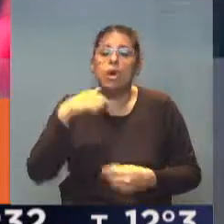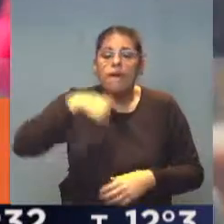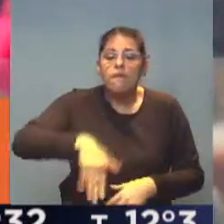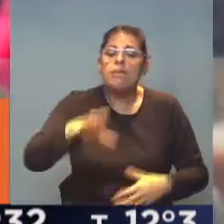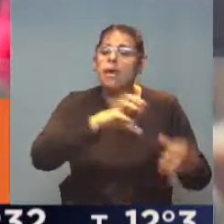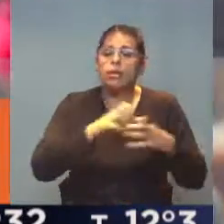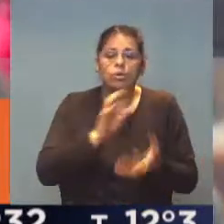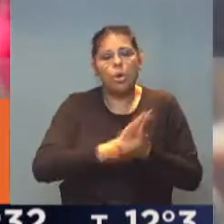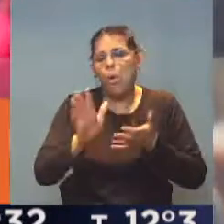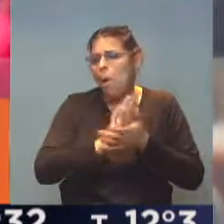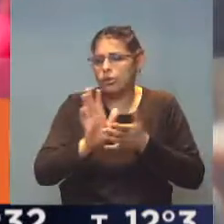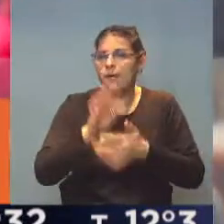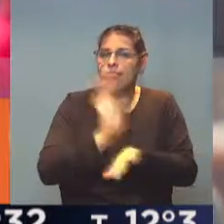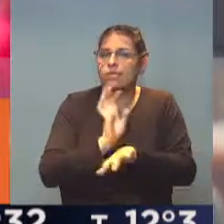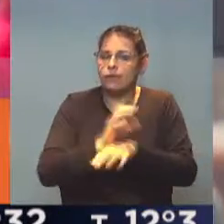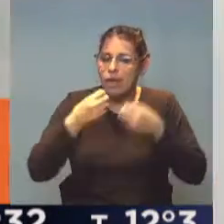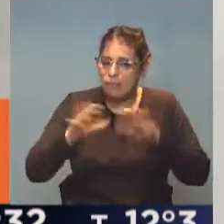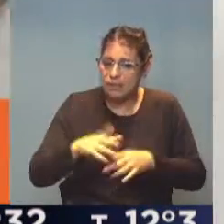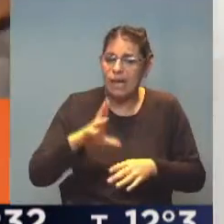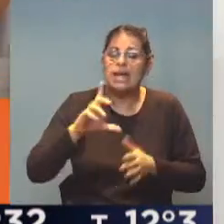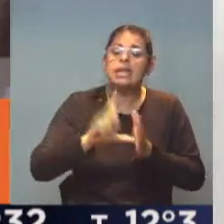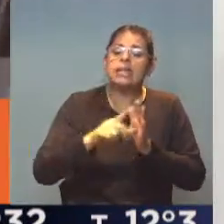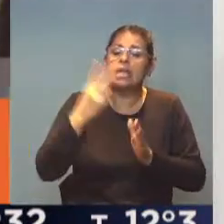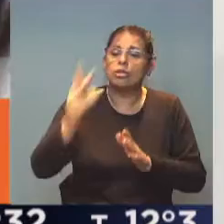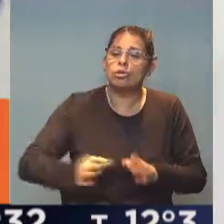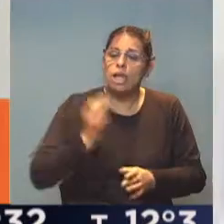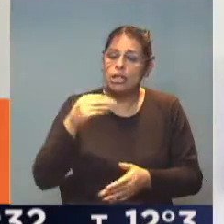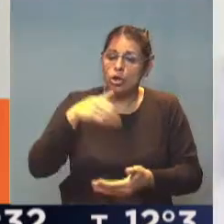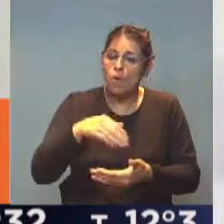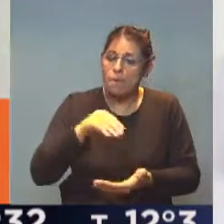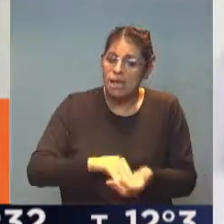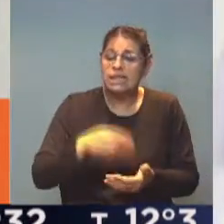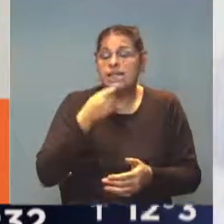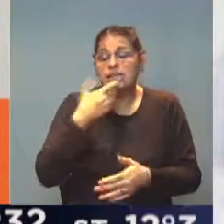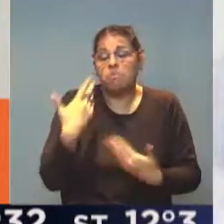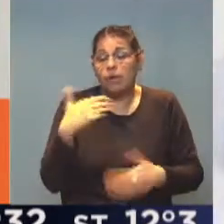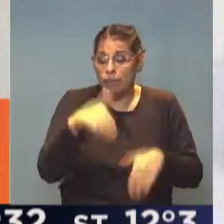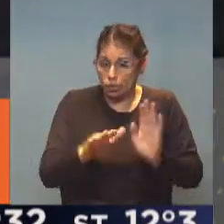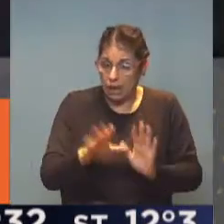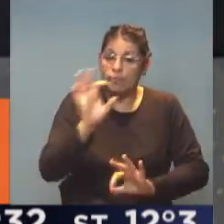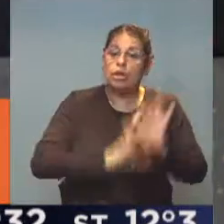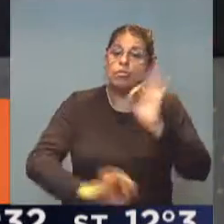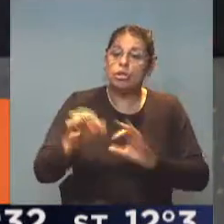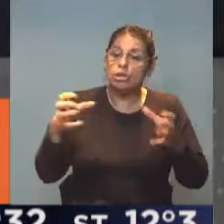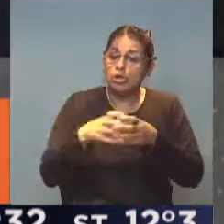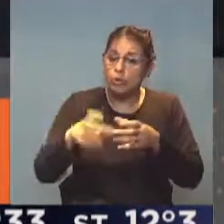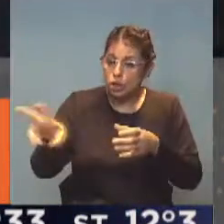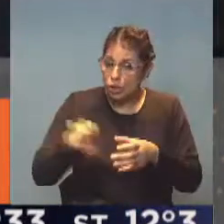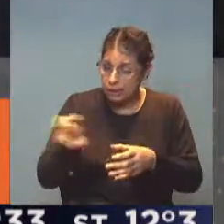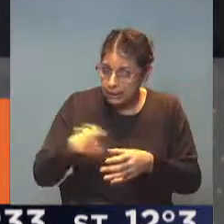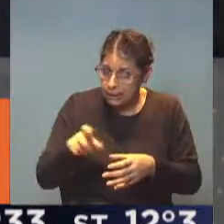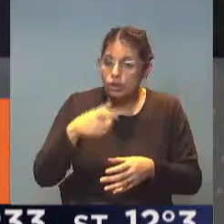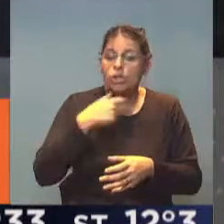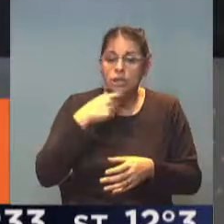todo de vuelta y esto puede llegar a tardar 2 años más si es que se vota, ¿no? El proyecto de la agrupación de inquilinos busca